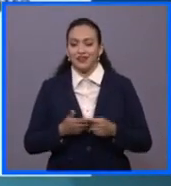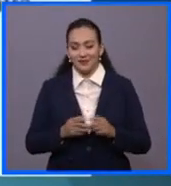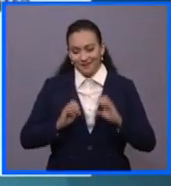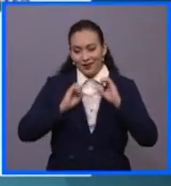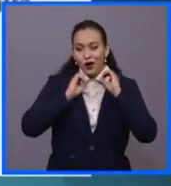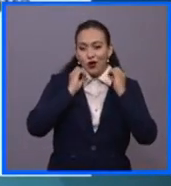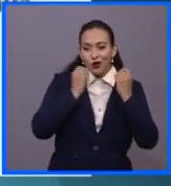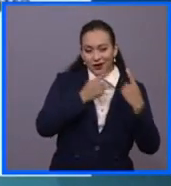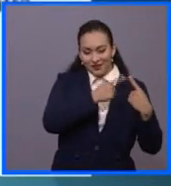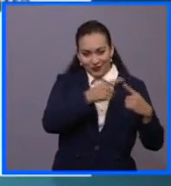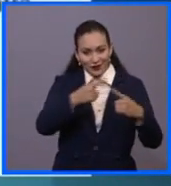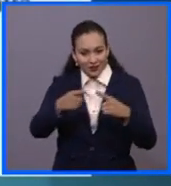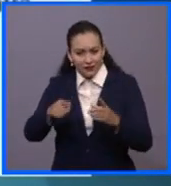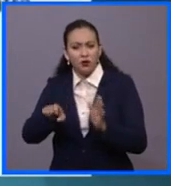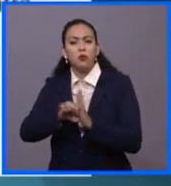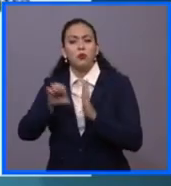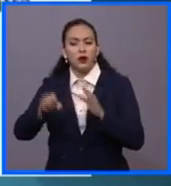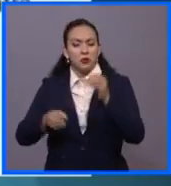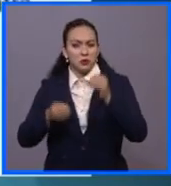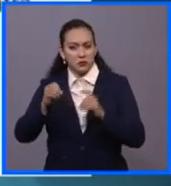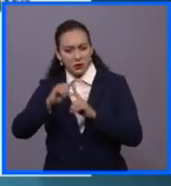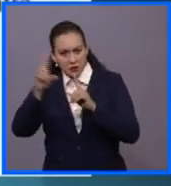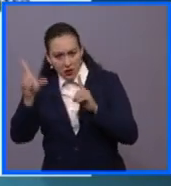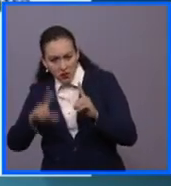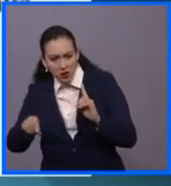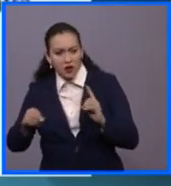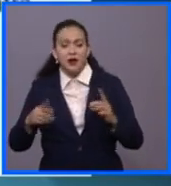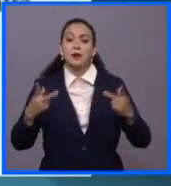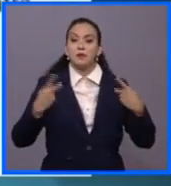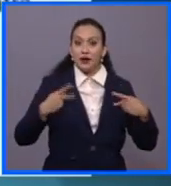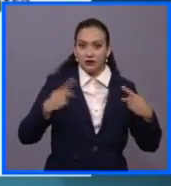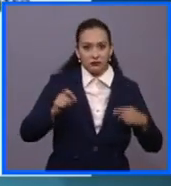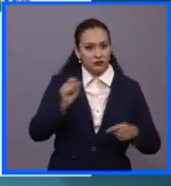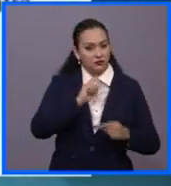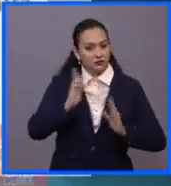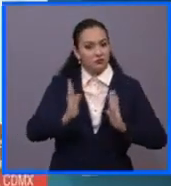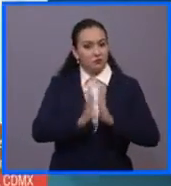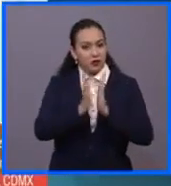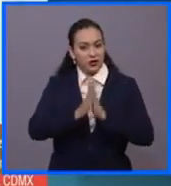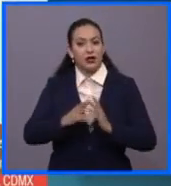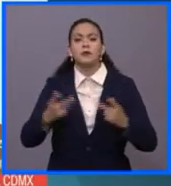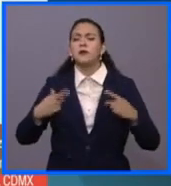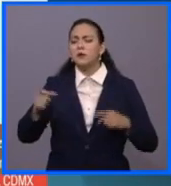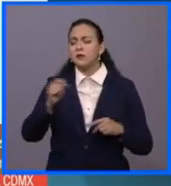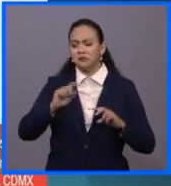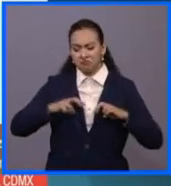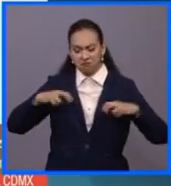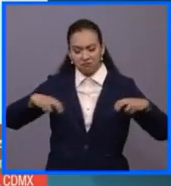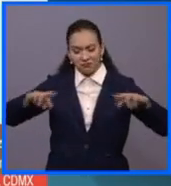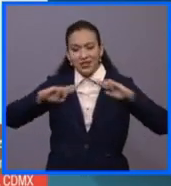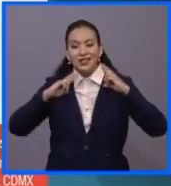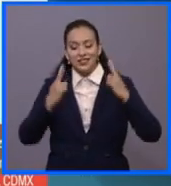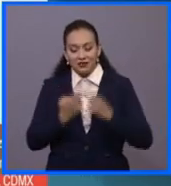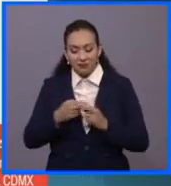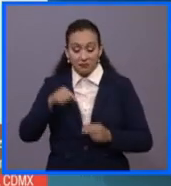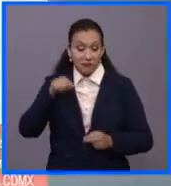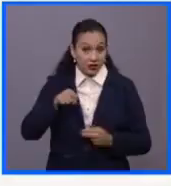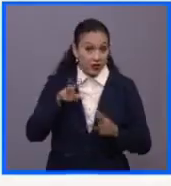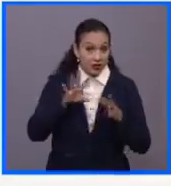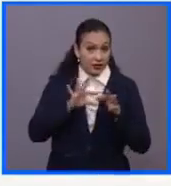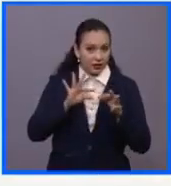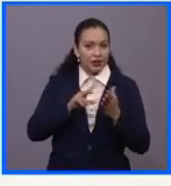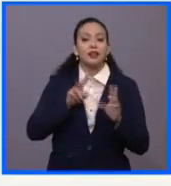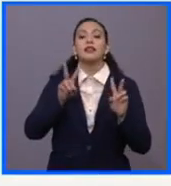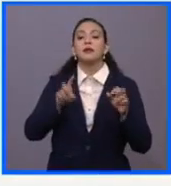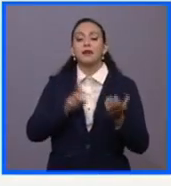Cultura Jurídica. Contará con la participación de diversos académicos y especialistas de México y Latinoamérica, quienes hablarán sobre el derecho